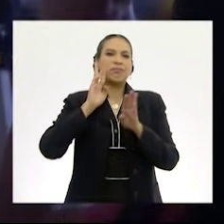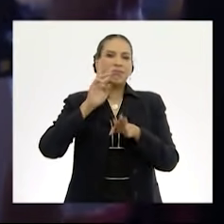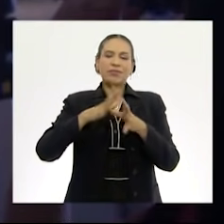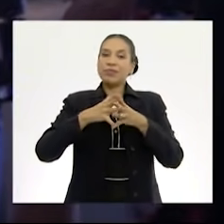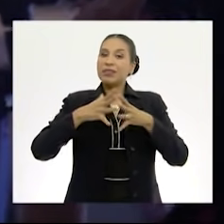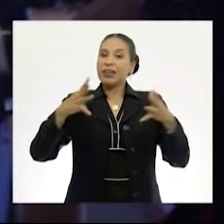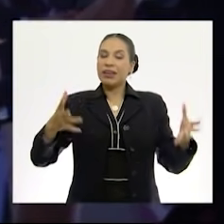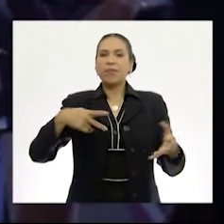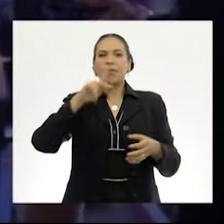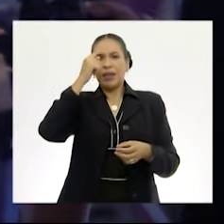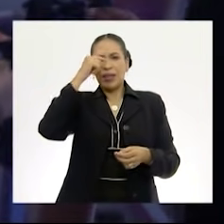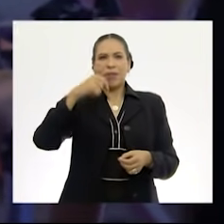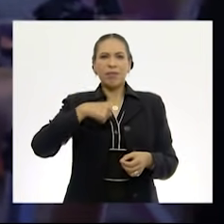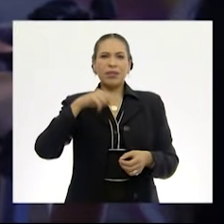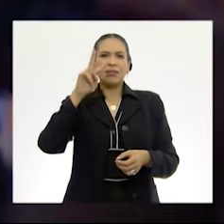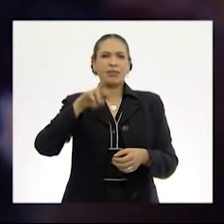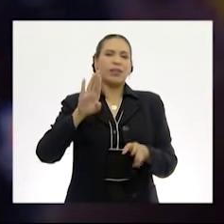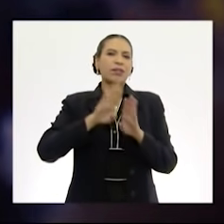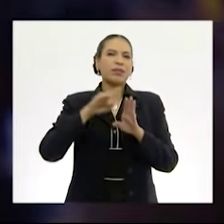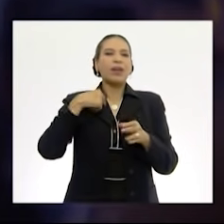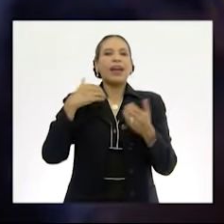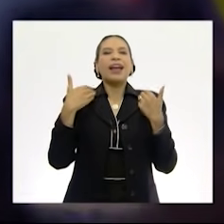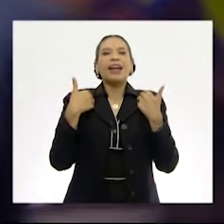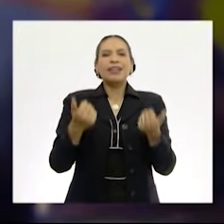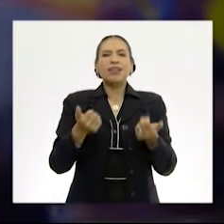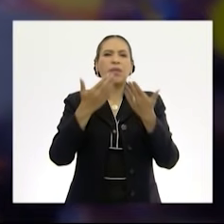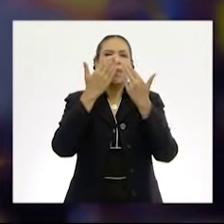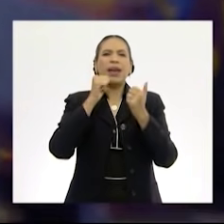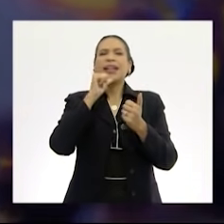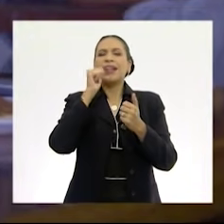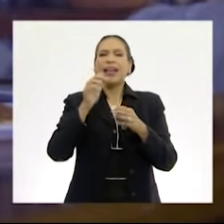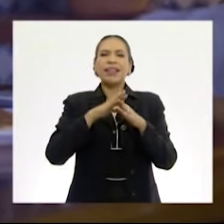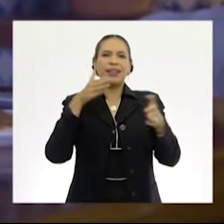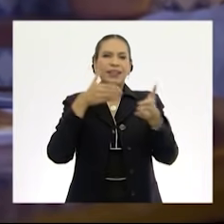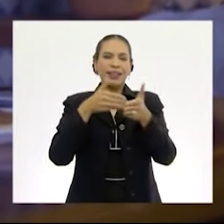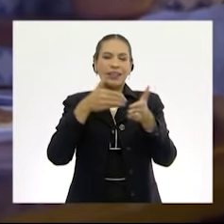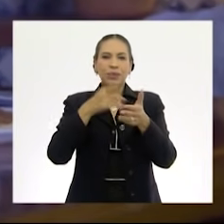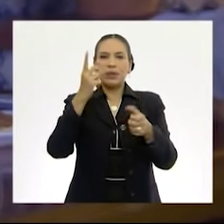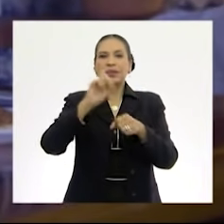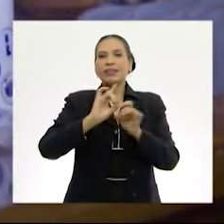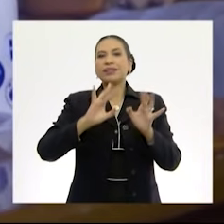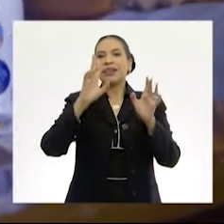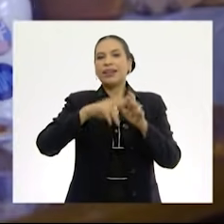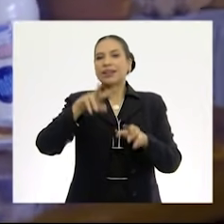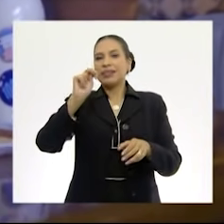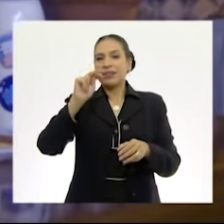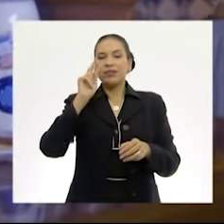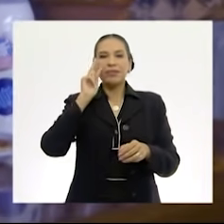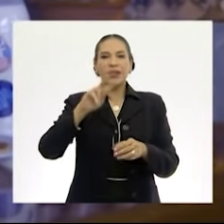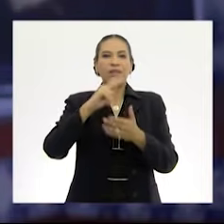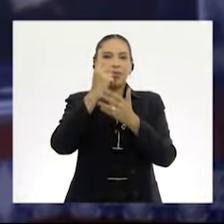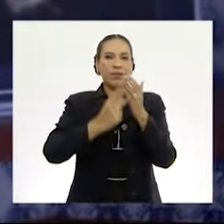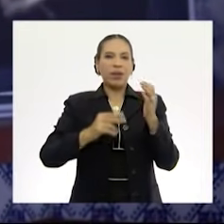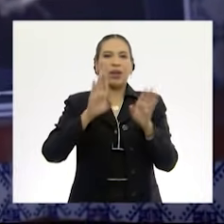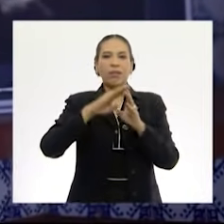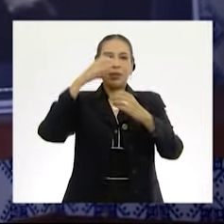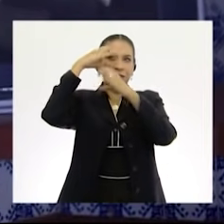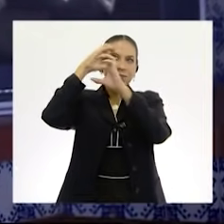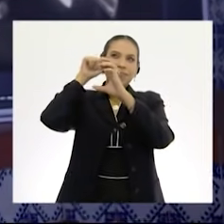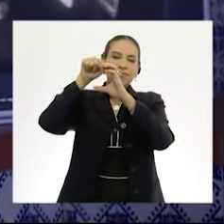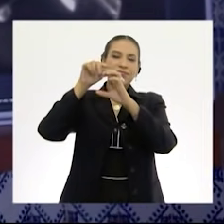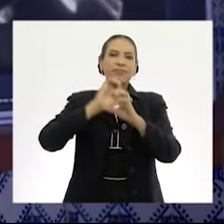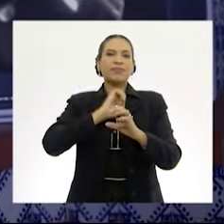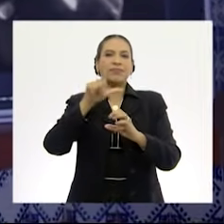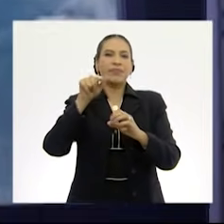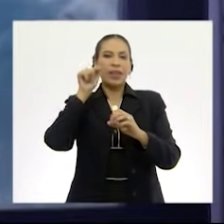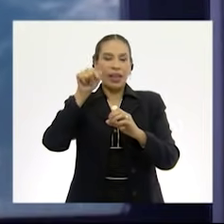inmenso, pero para mí fue el cielo el que me hizo entender que no había límites. Un día en la televisión vi un programa sobre el telescopio espacial